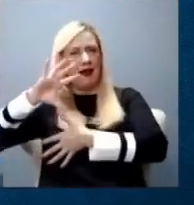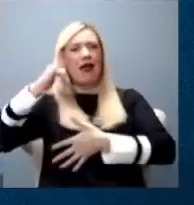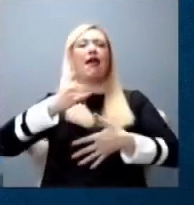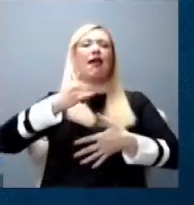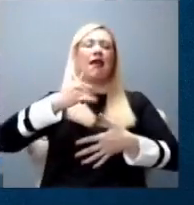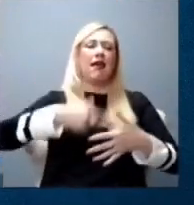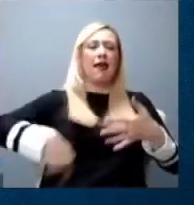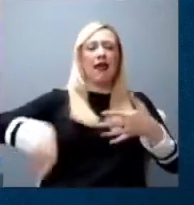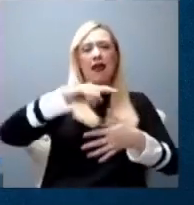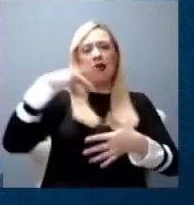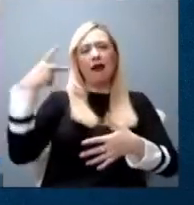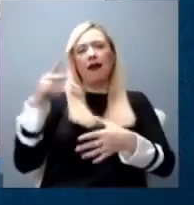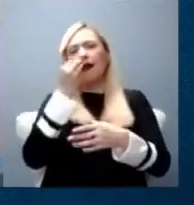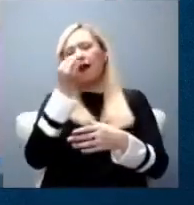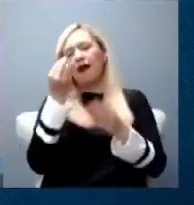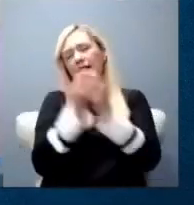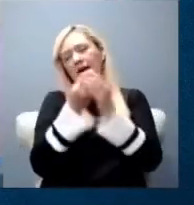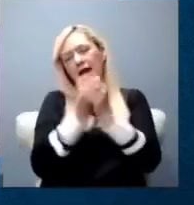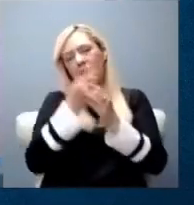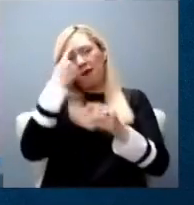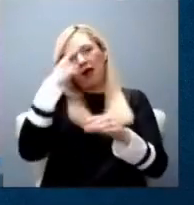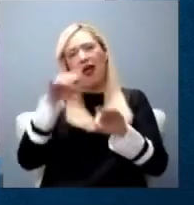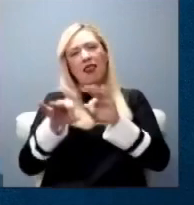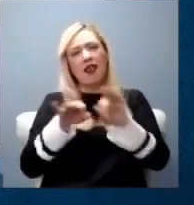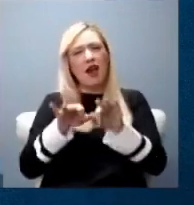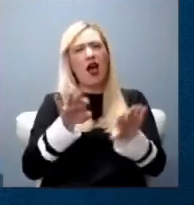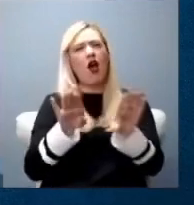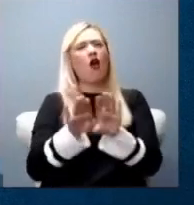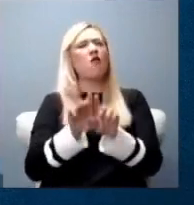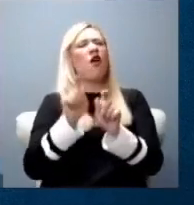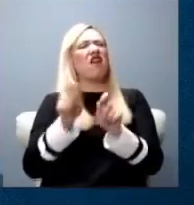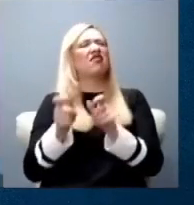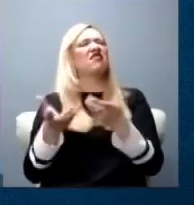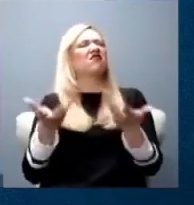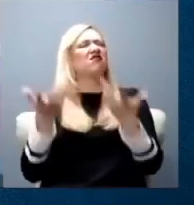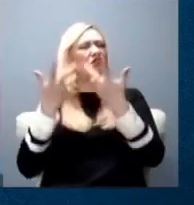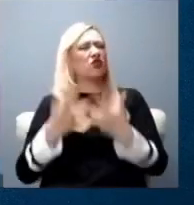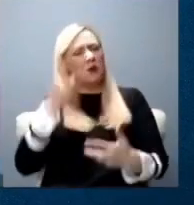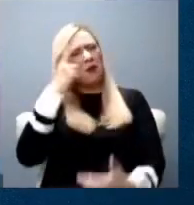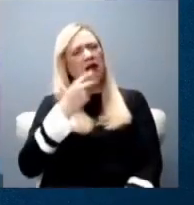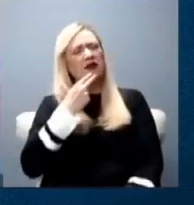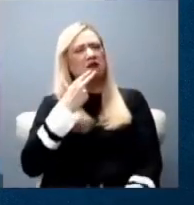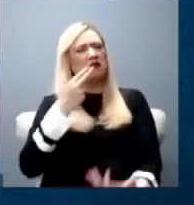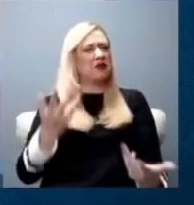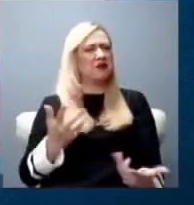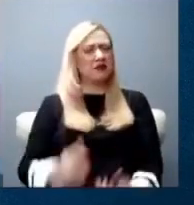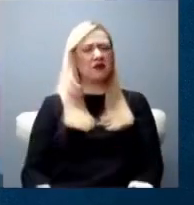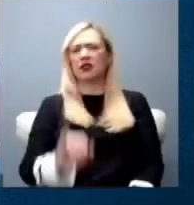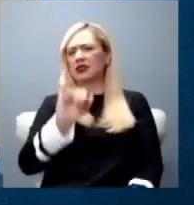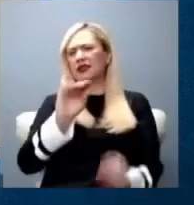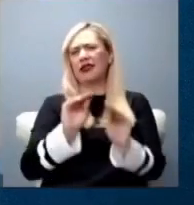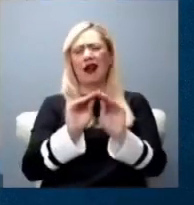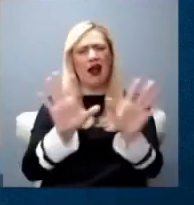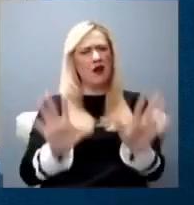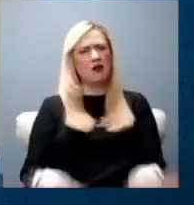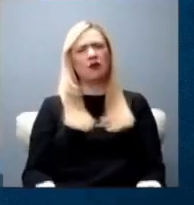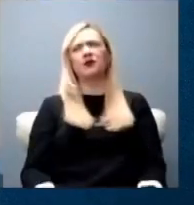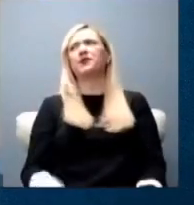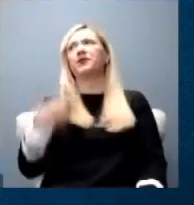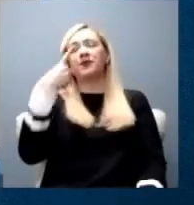Interamericano, y cuál es la función que cumplen? Sí, por supuesto.